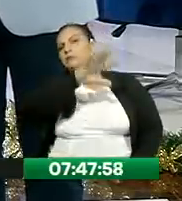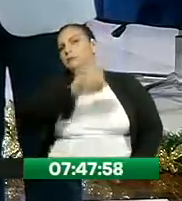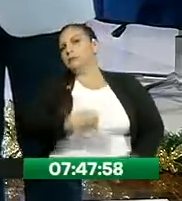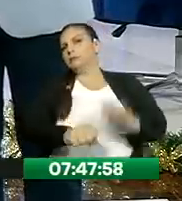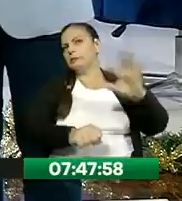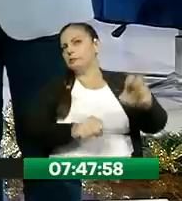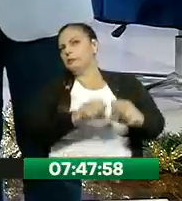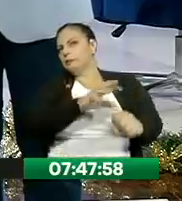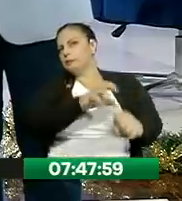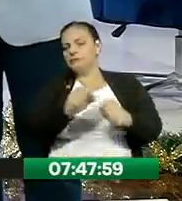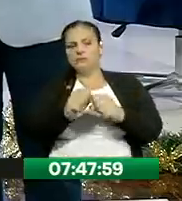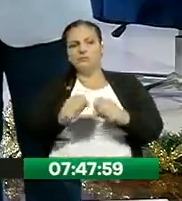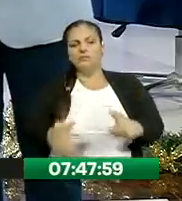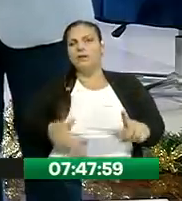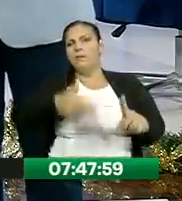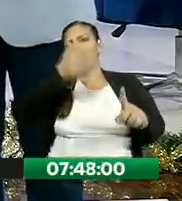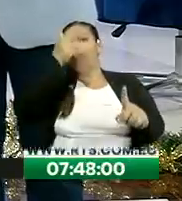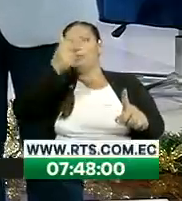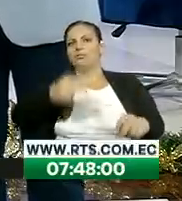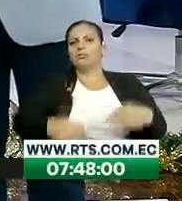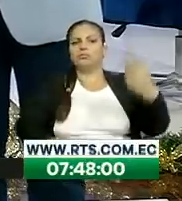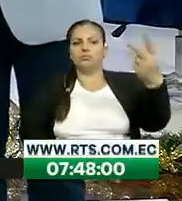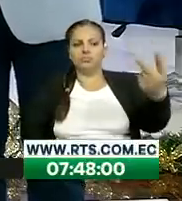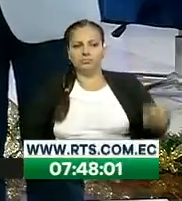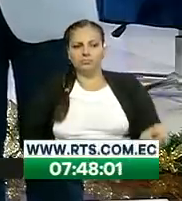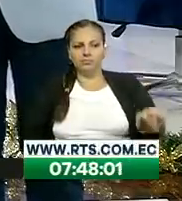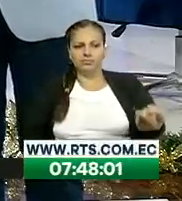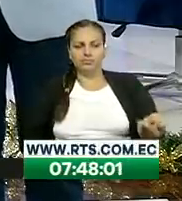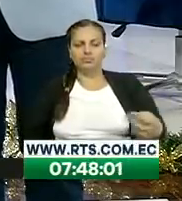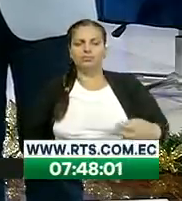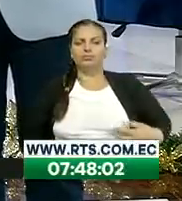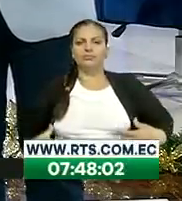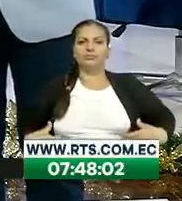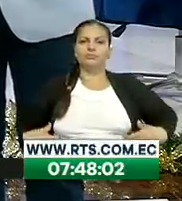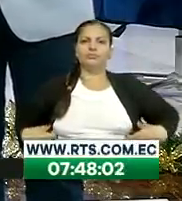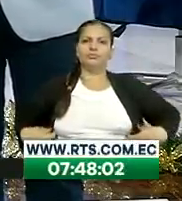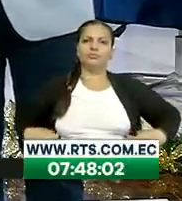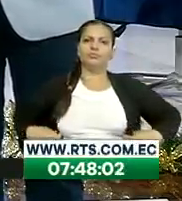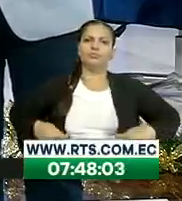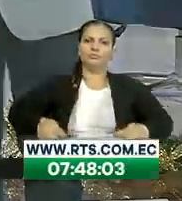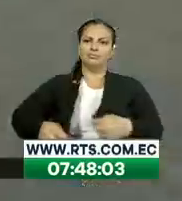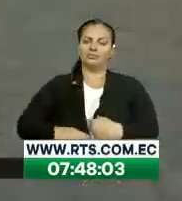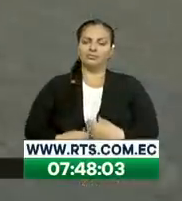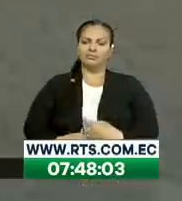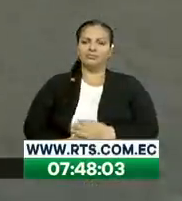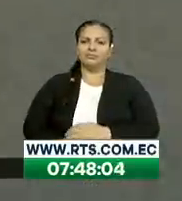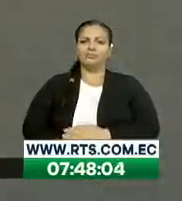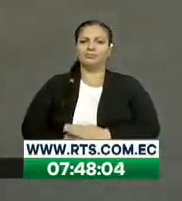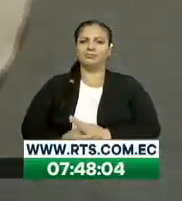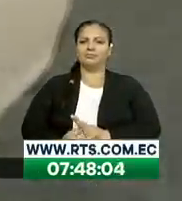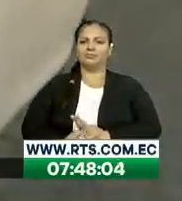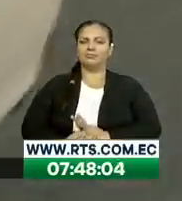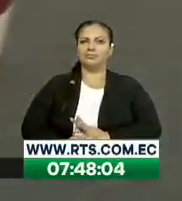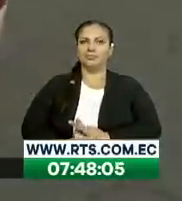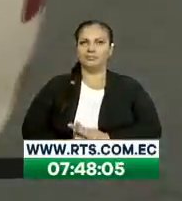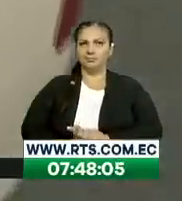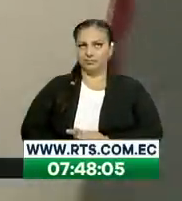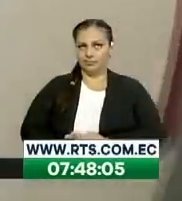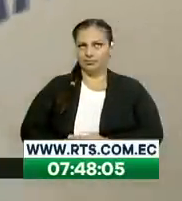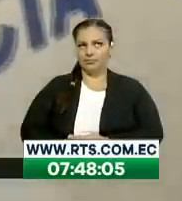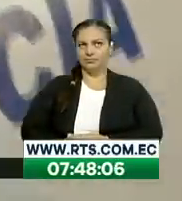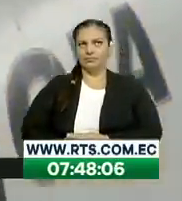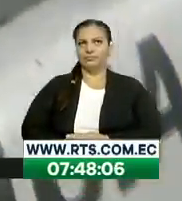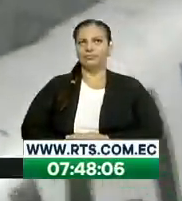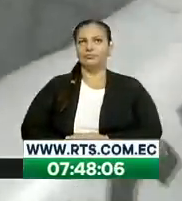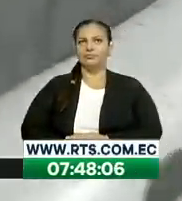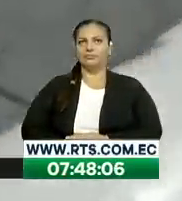ocurrió en Naranjal, precisamente en la provincia del Guayas. Veamos a continuación la nota. tomar para tomar tu seguimiento de este